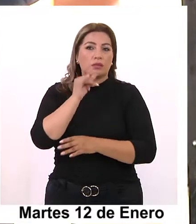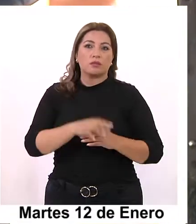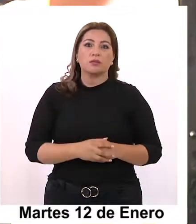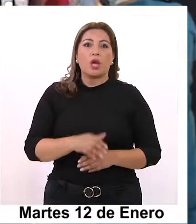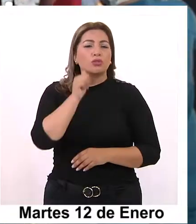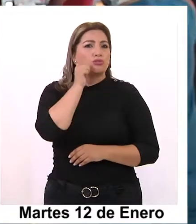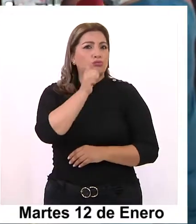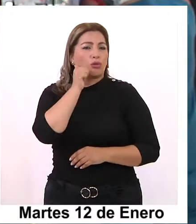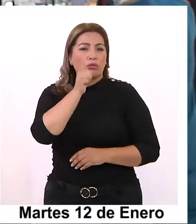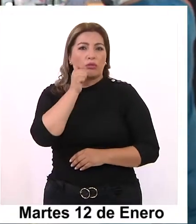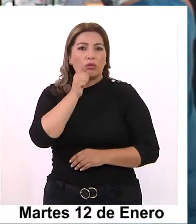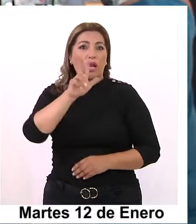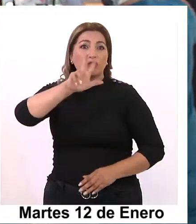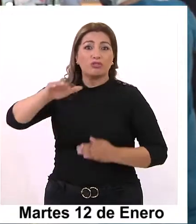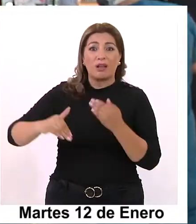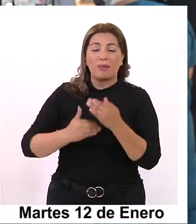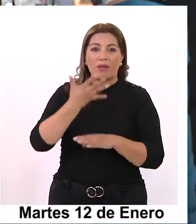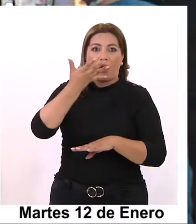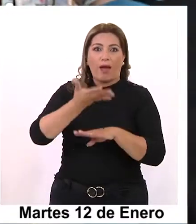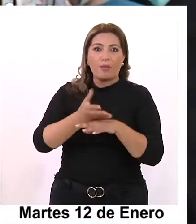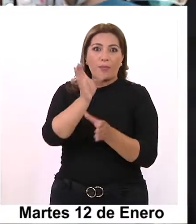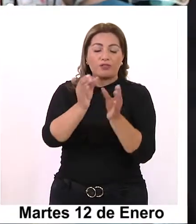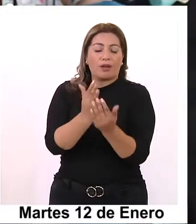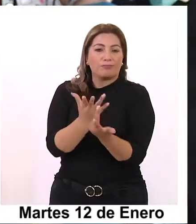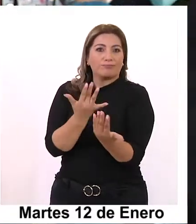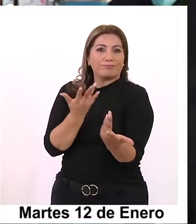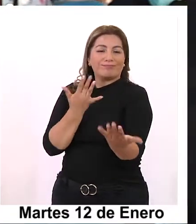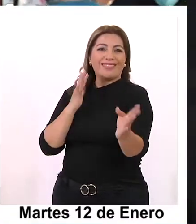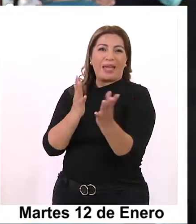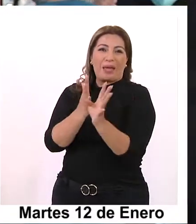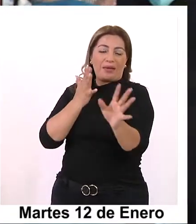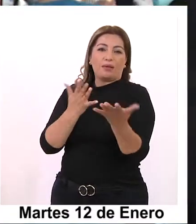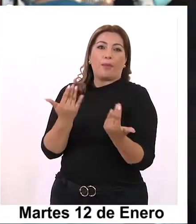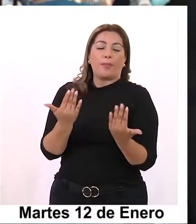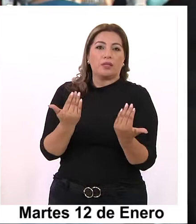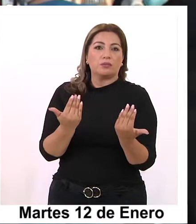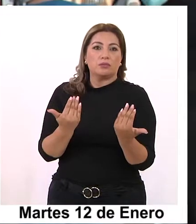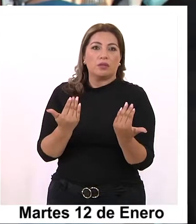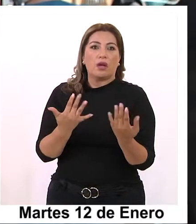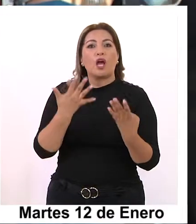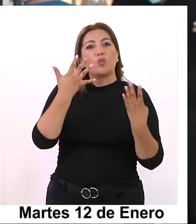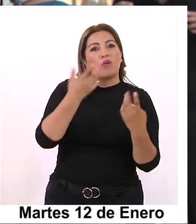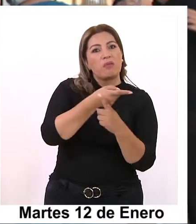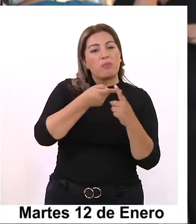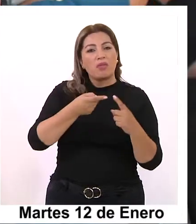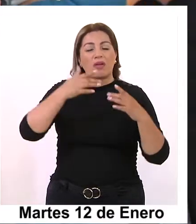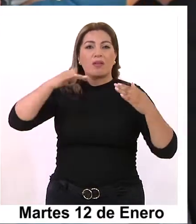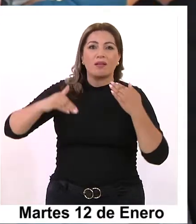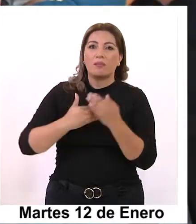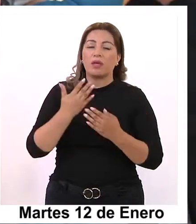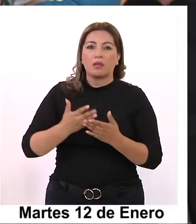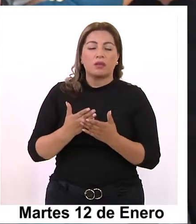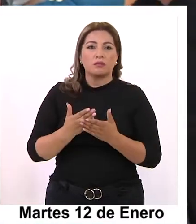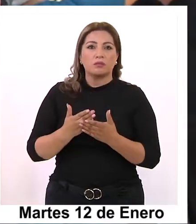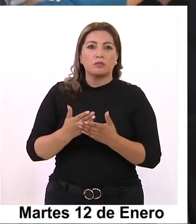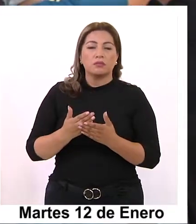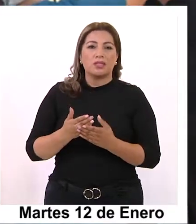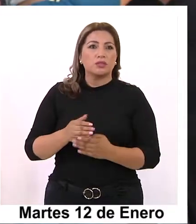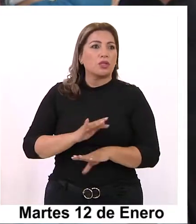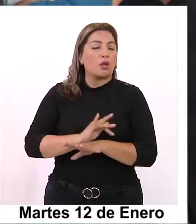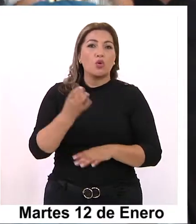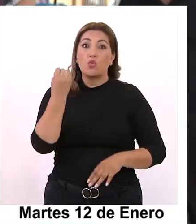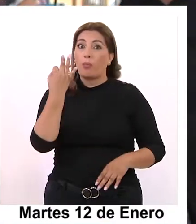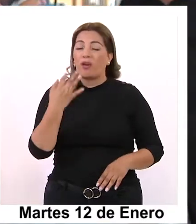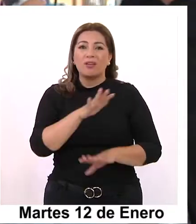Todos los días acá a las 8 de la mañana ya hay gente haciendo la fila, prácticamente a las 9.30 de la mañana ya no quedan cupos. O sea,